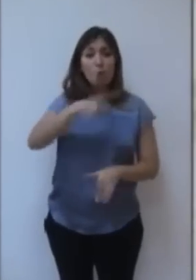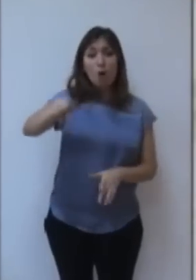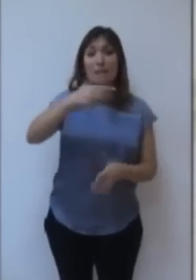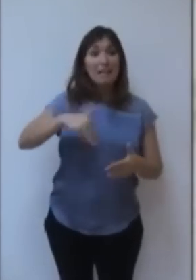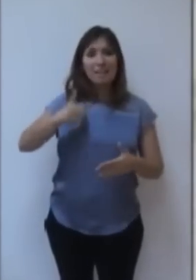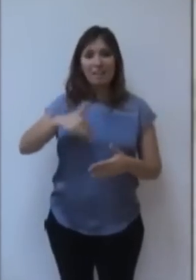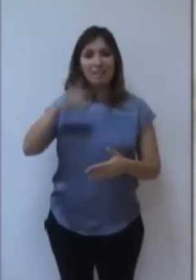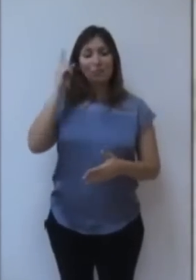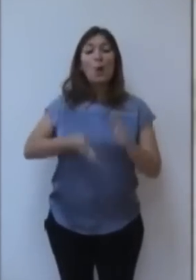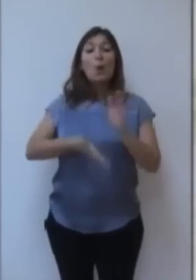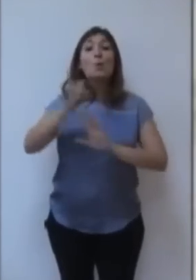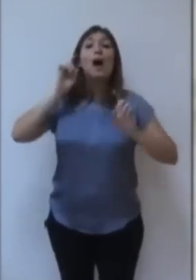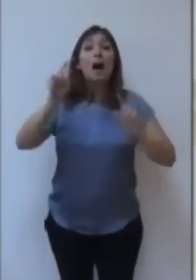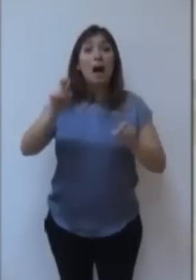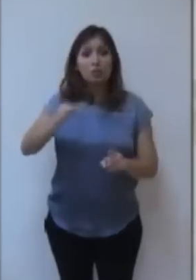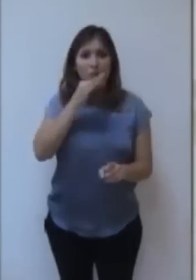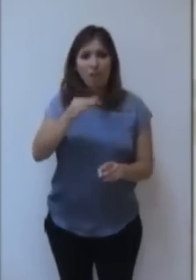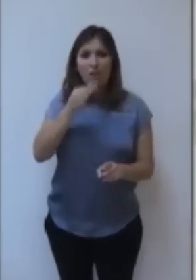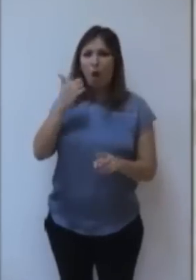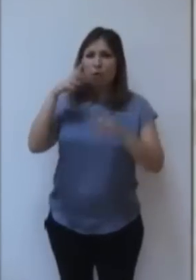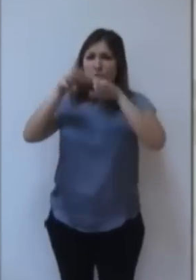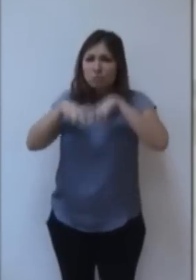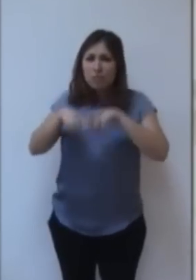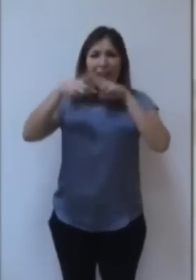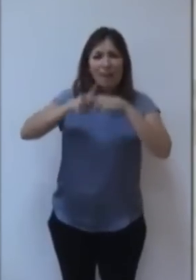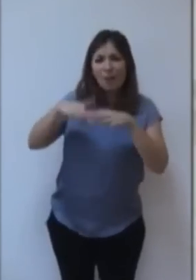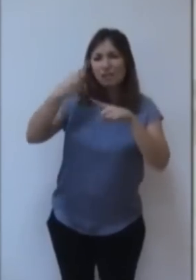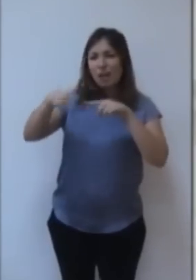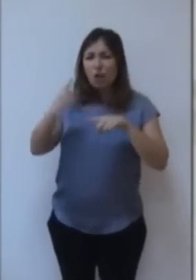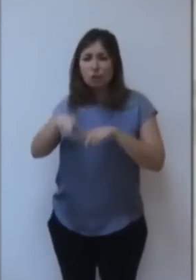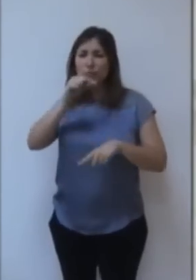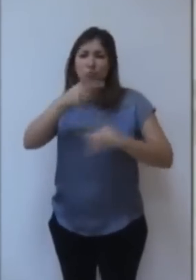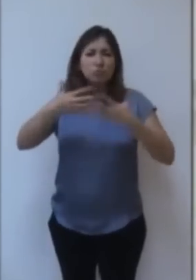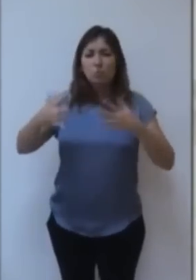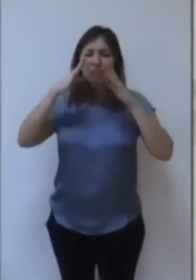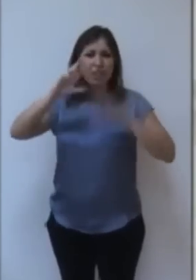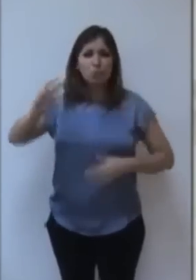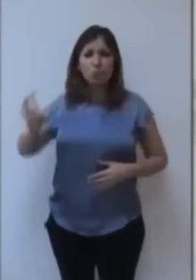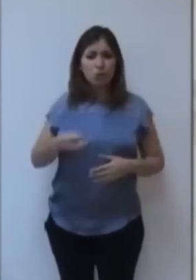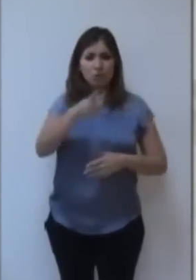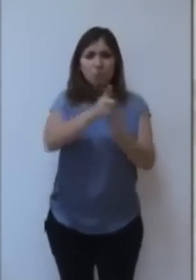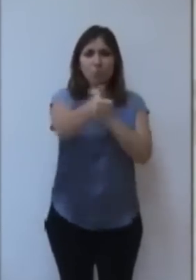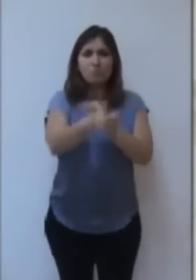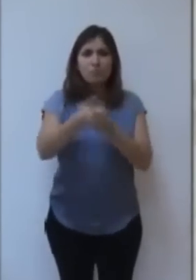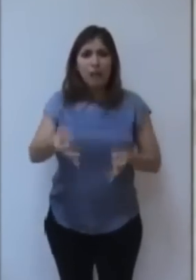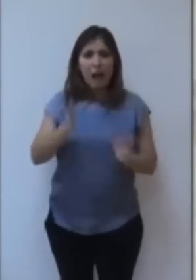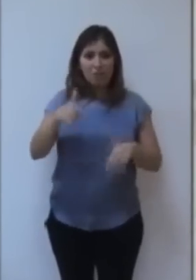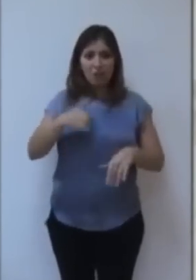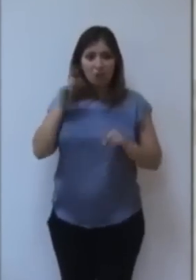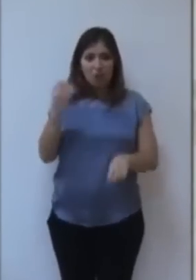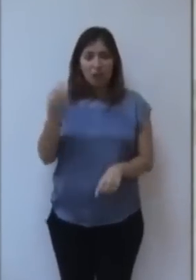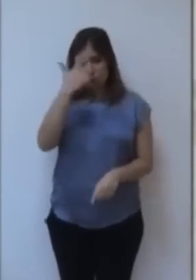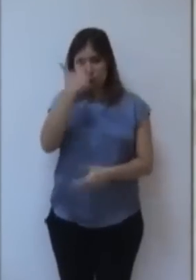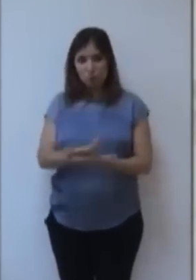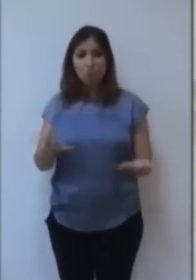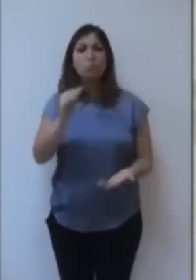en Facebook antes de que nosotros hayamos podido analizar la herramienta. Entonces les preguntamos, oye, ya no sabemos qué enseñaros, aunque suene así, ¿qué queréis hacer?